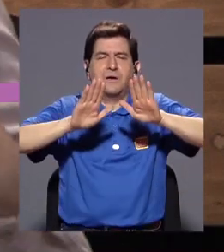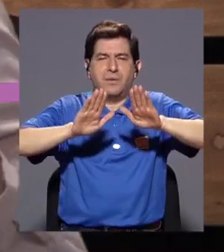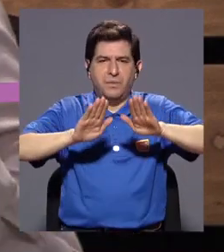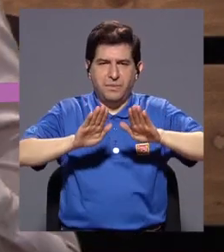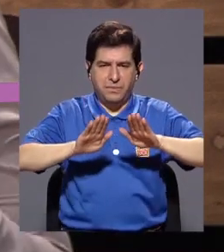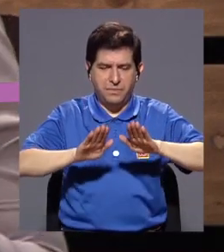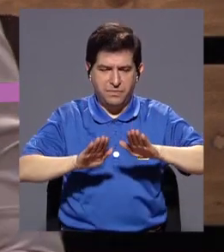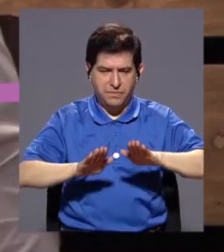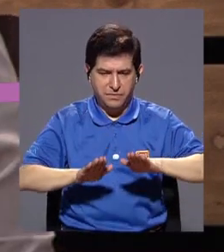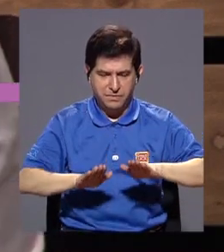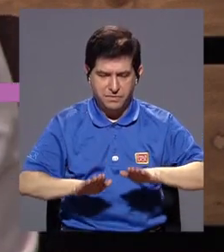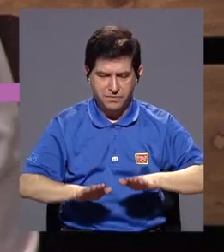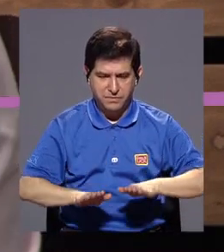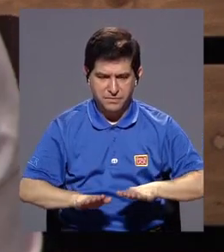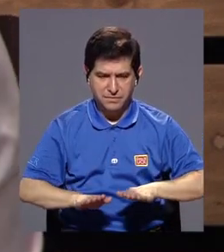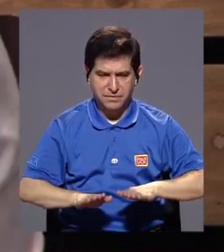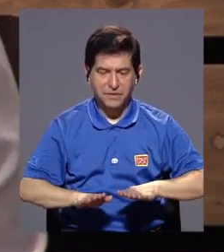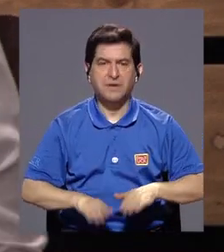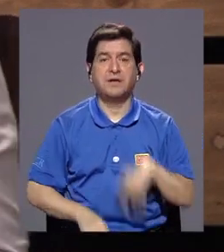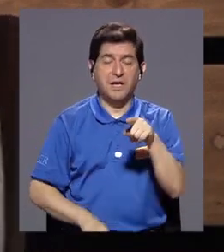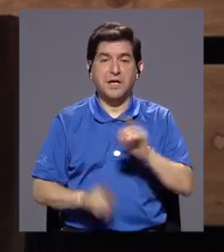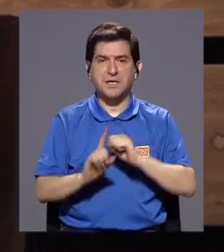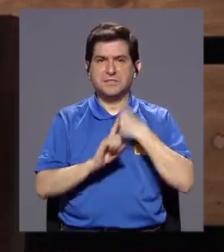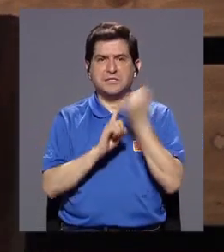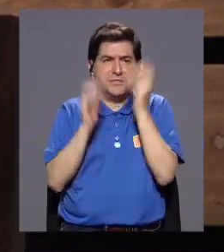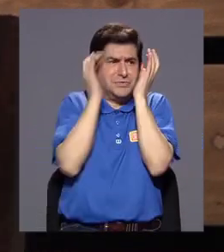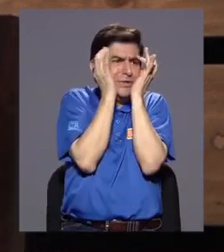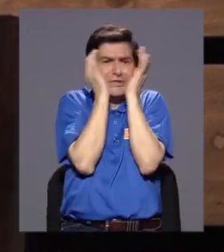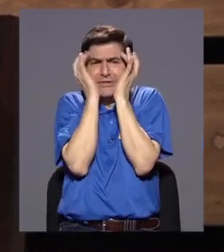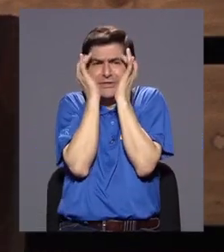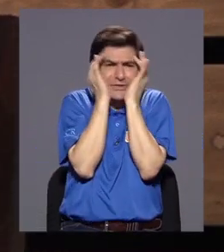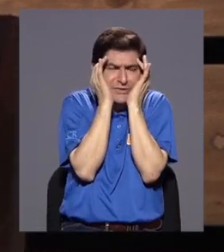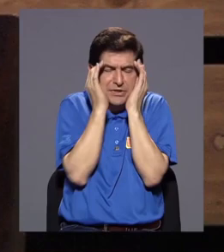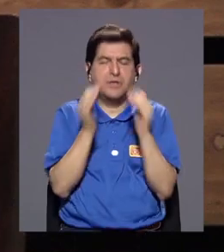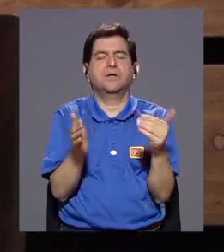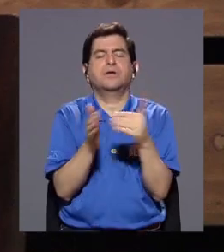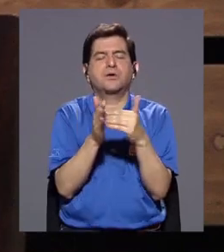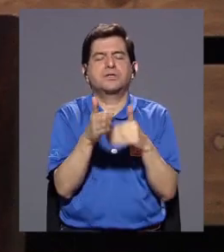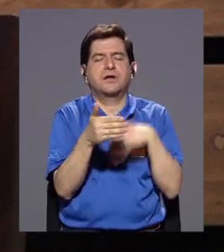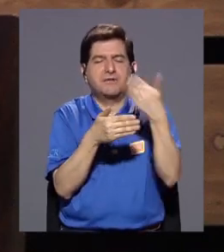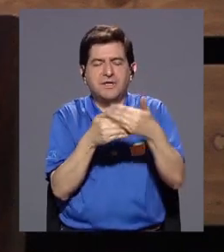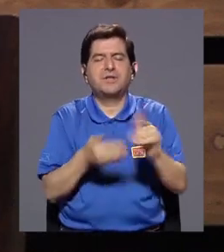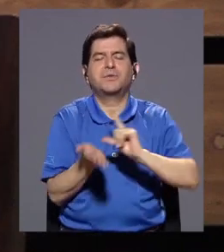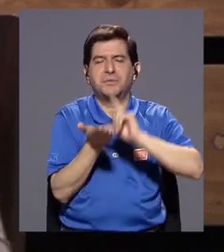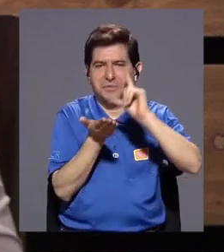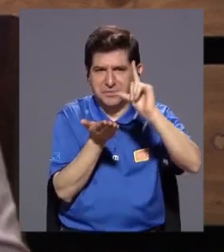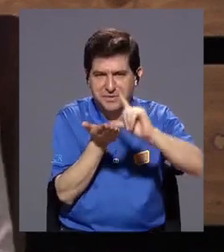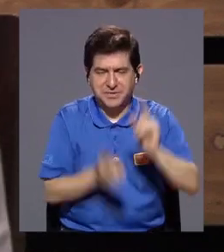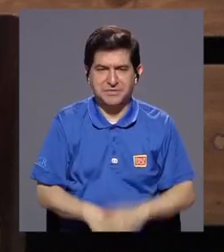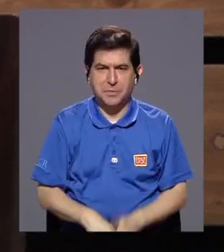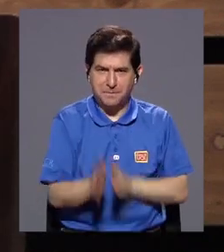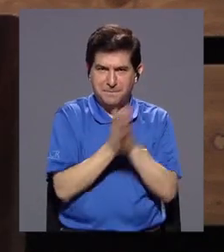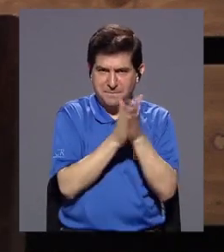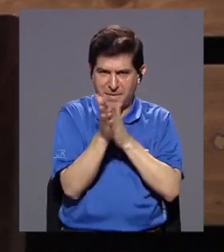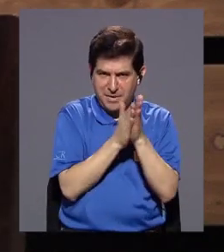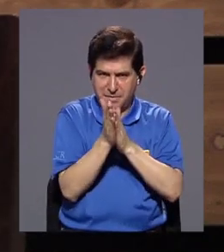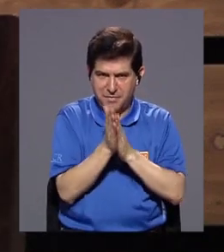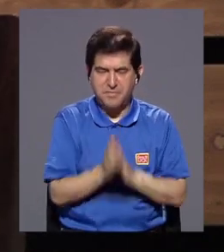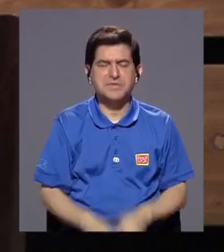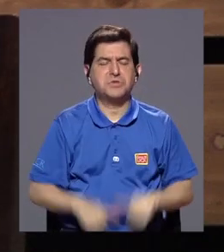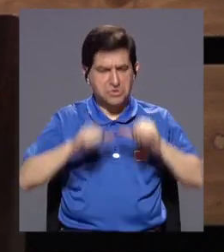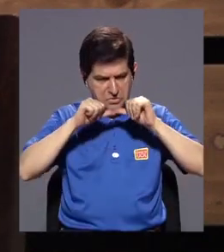baje esa ansiedad tan fea que tenés y poder regresar a las lecciones y aprovechar el resto de la lección, es